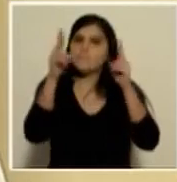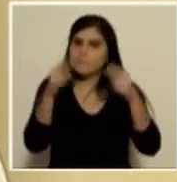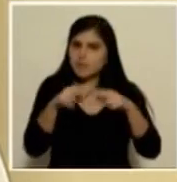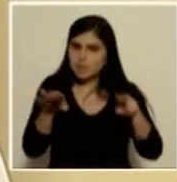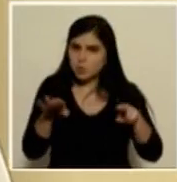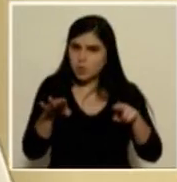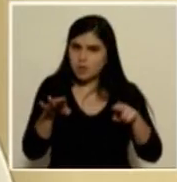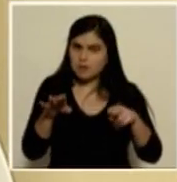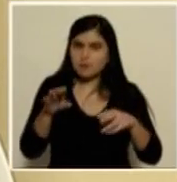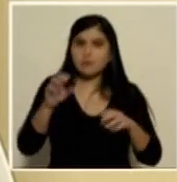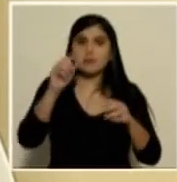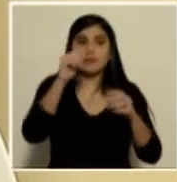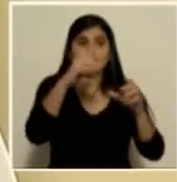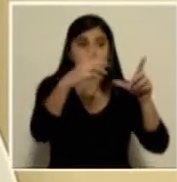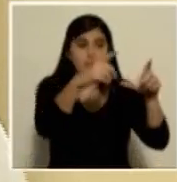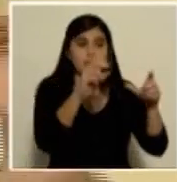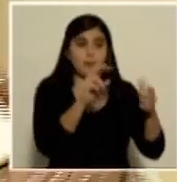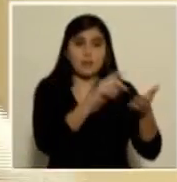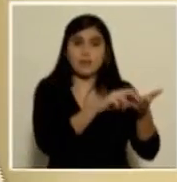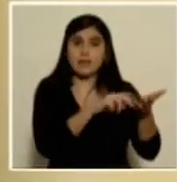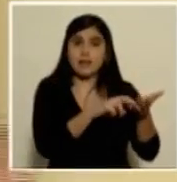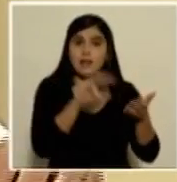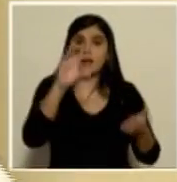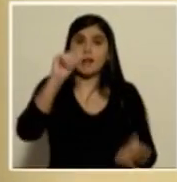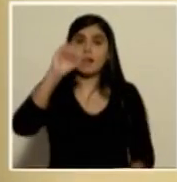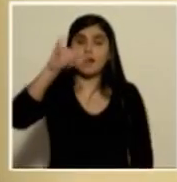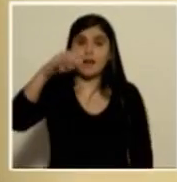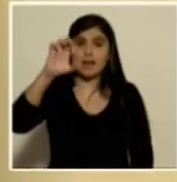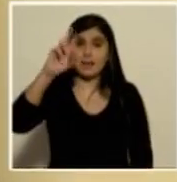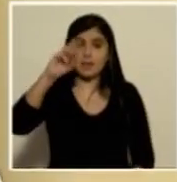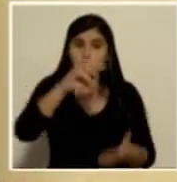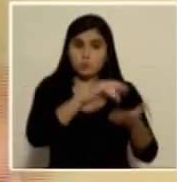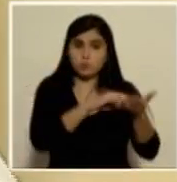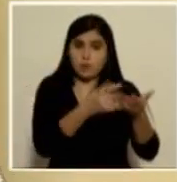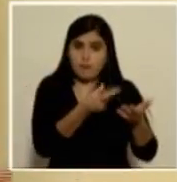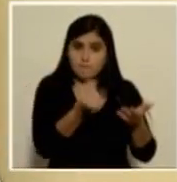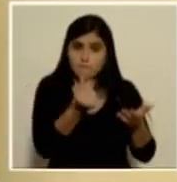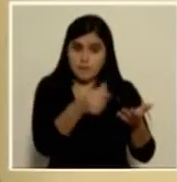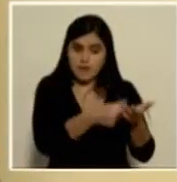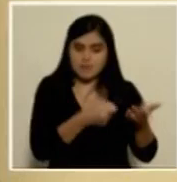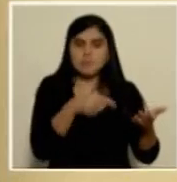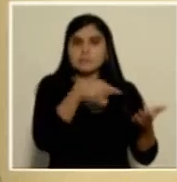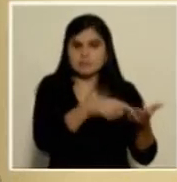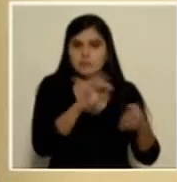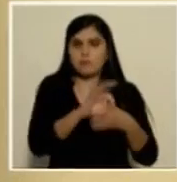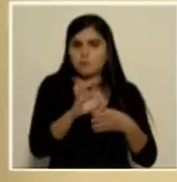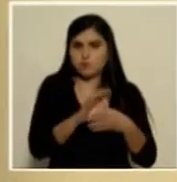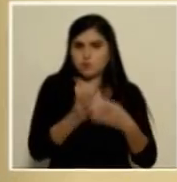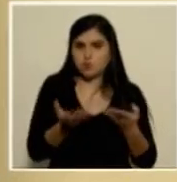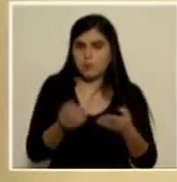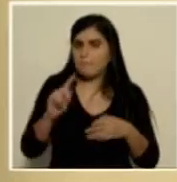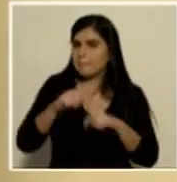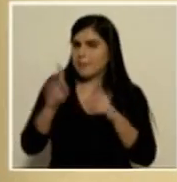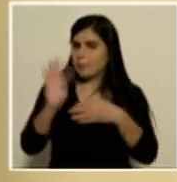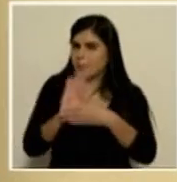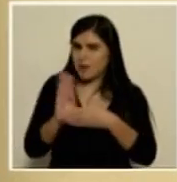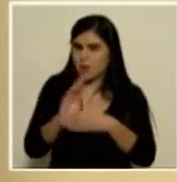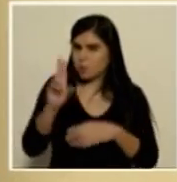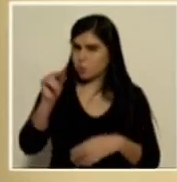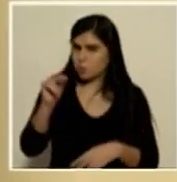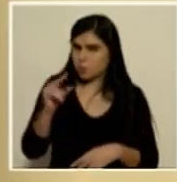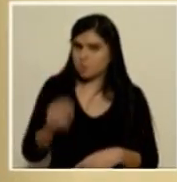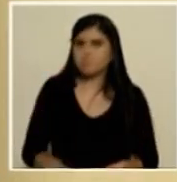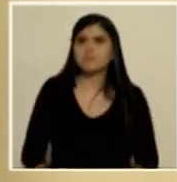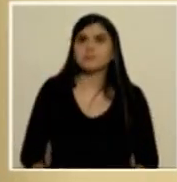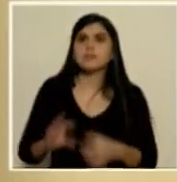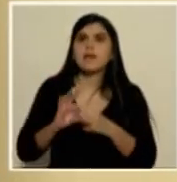sí estaría habilitado. Y también el transporte de valores para garantizar el adecuado flujo de recursos. En